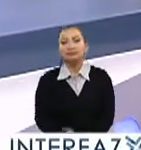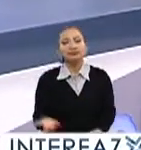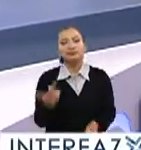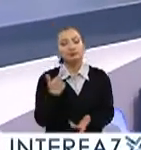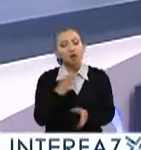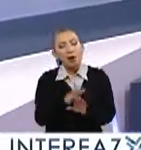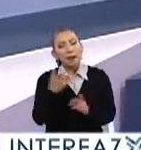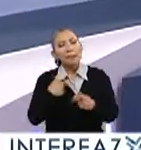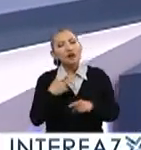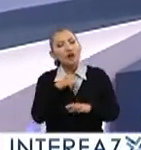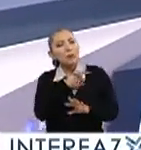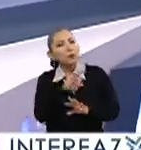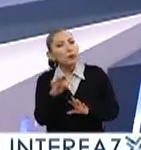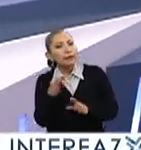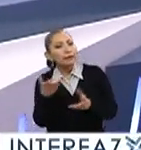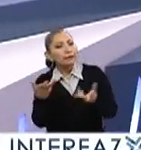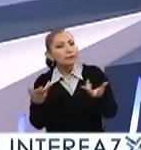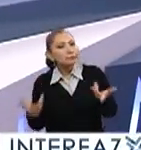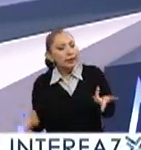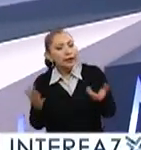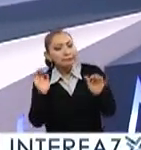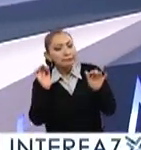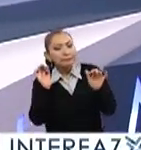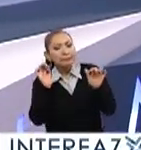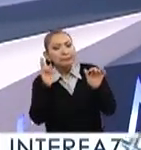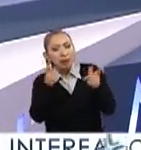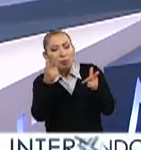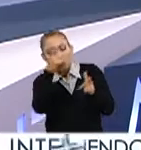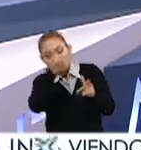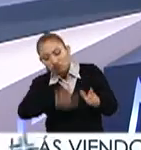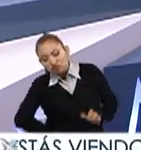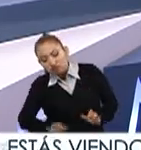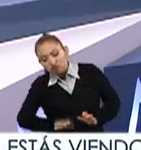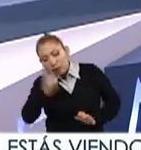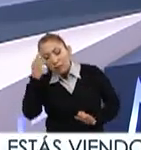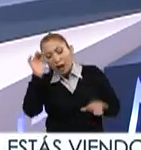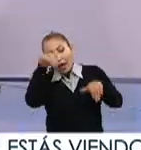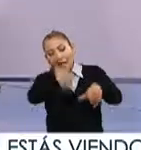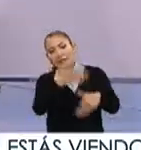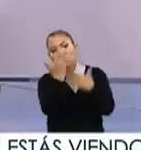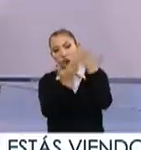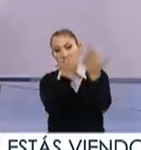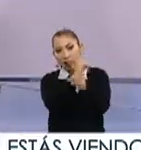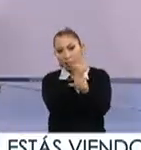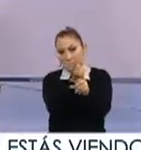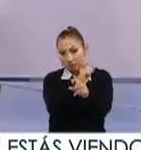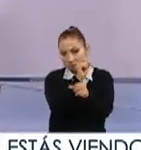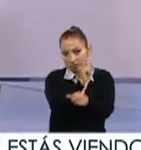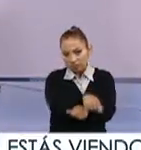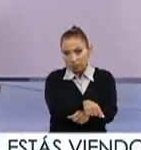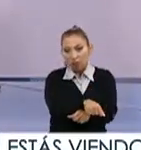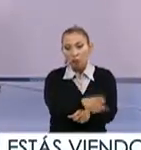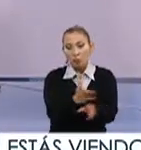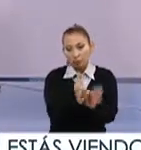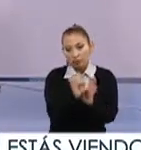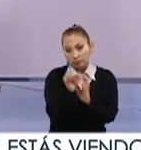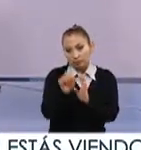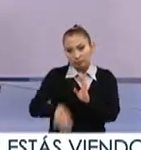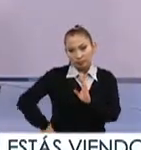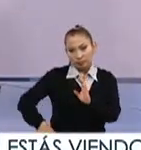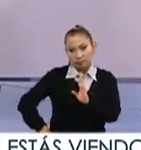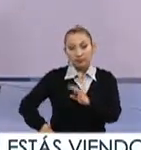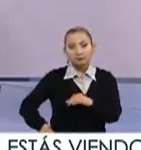de personas pueden estar o tener más bien un perfil adecuado para entrar a esta carrera? Porque digamos, como bien